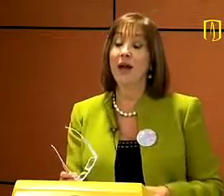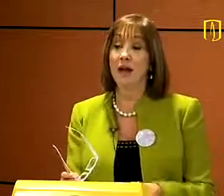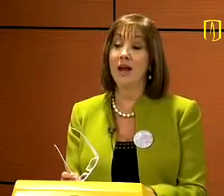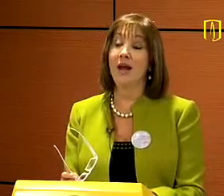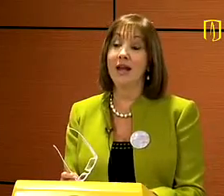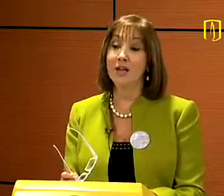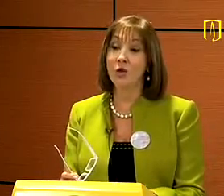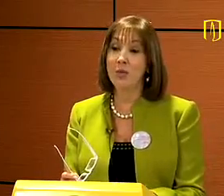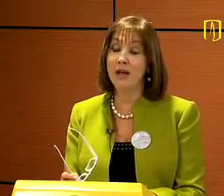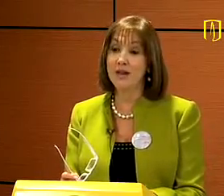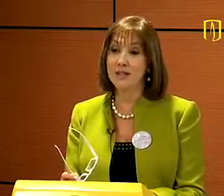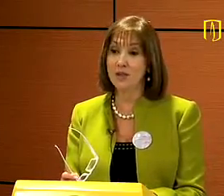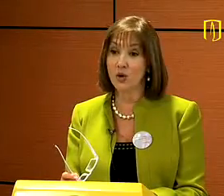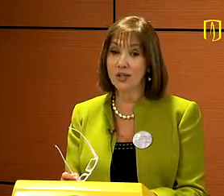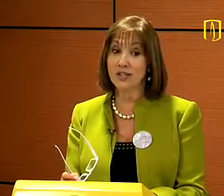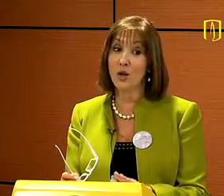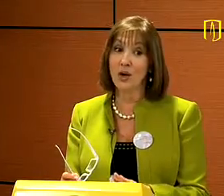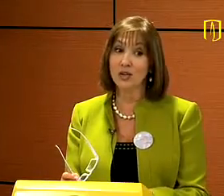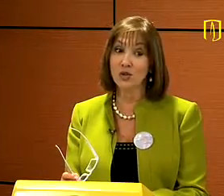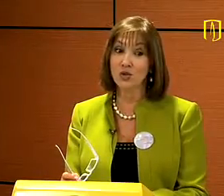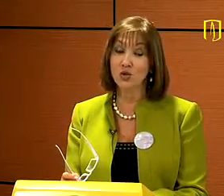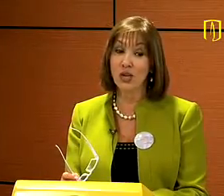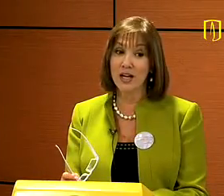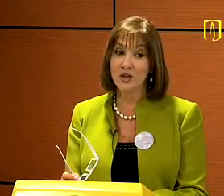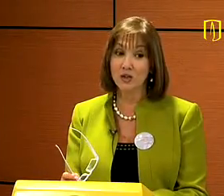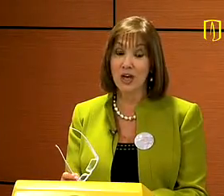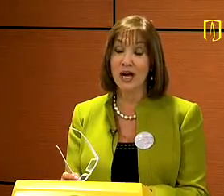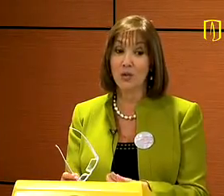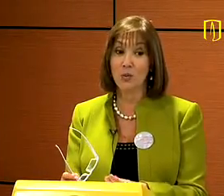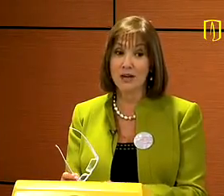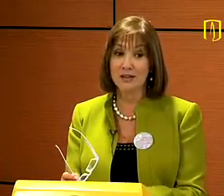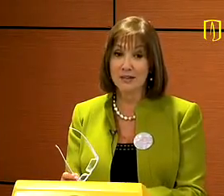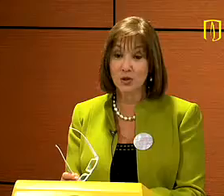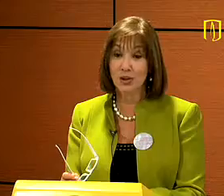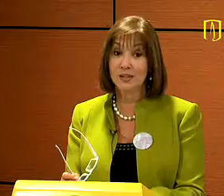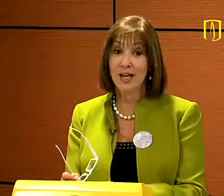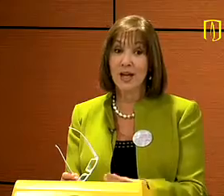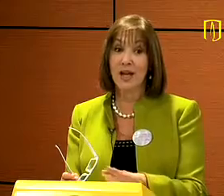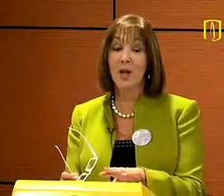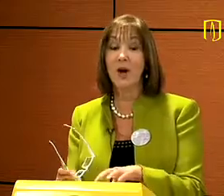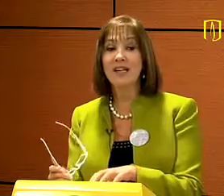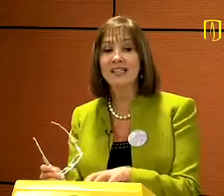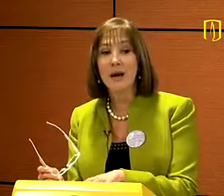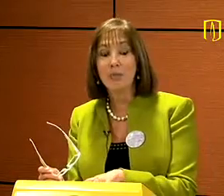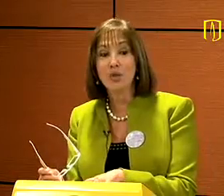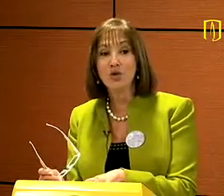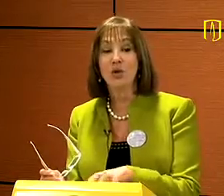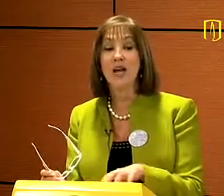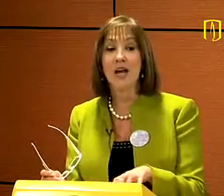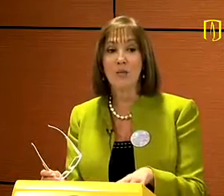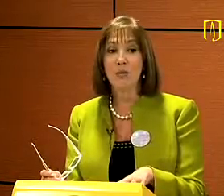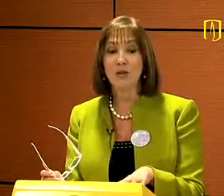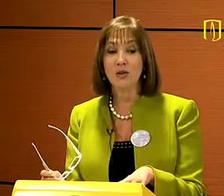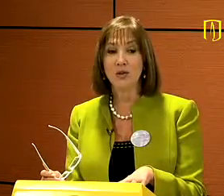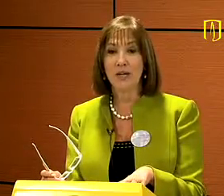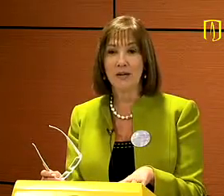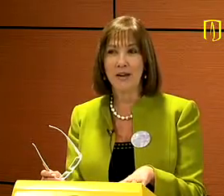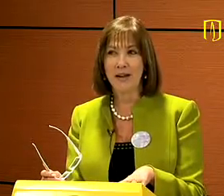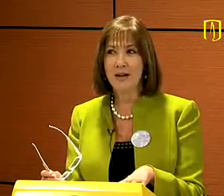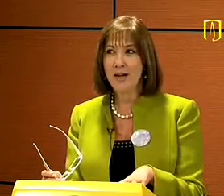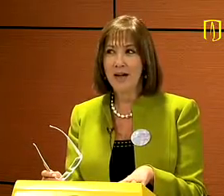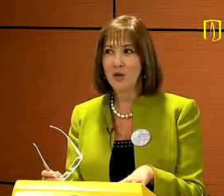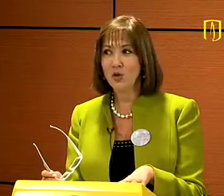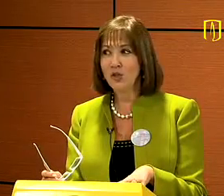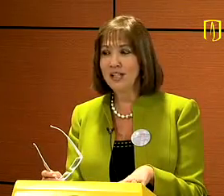eh en la toma de decisiones y cuáles son sus derechos a tomar decisiones y cuál es el apoyo y en qué momento se